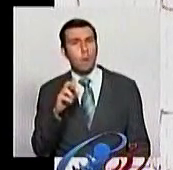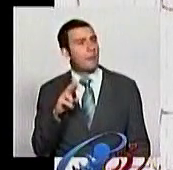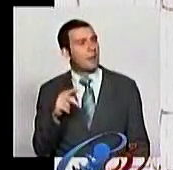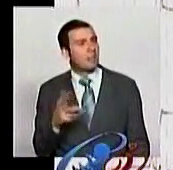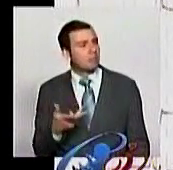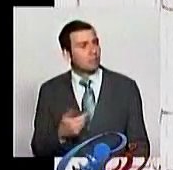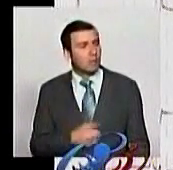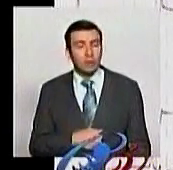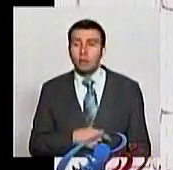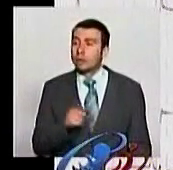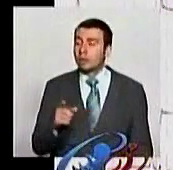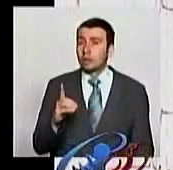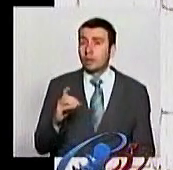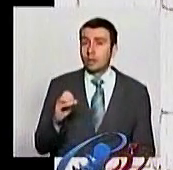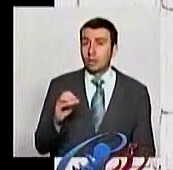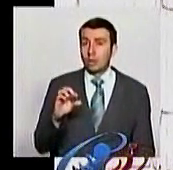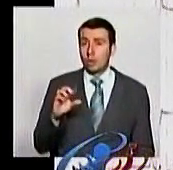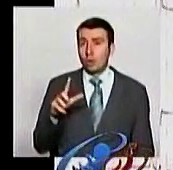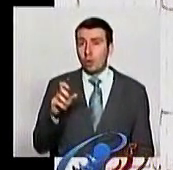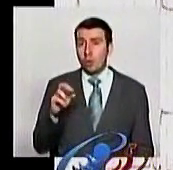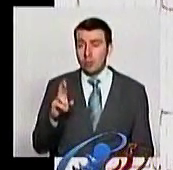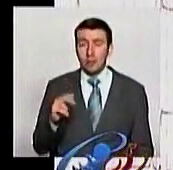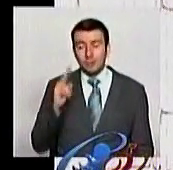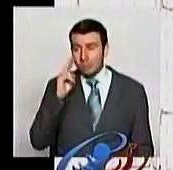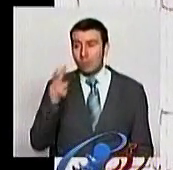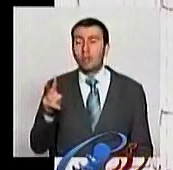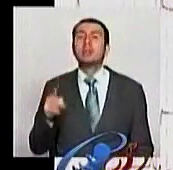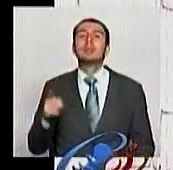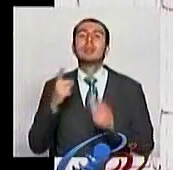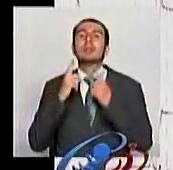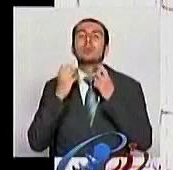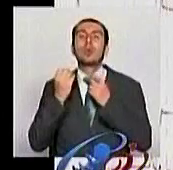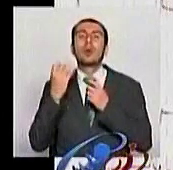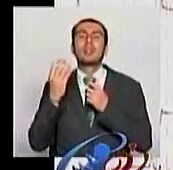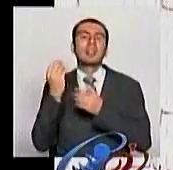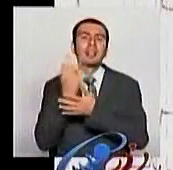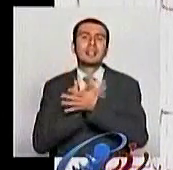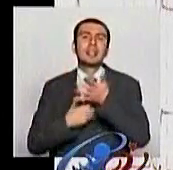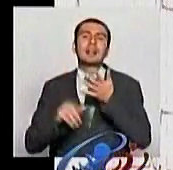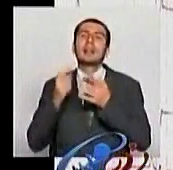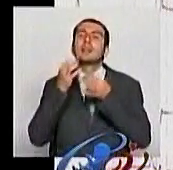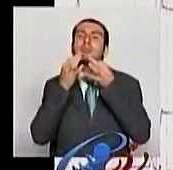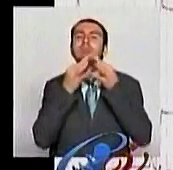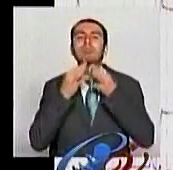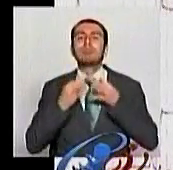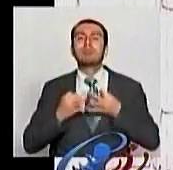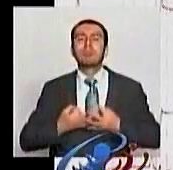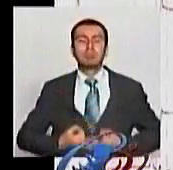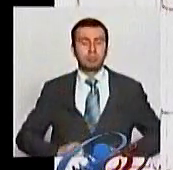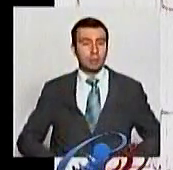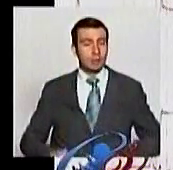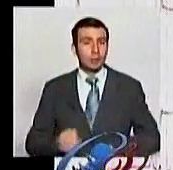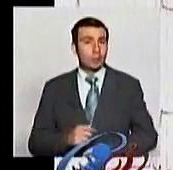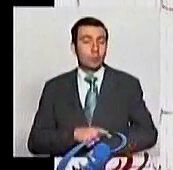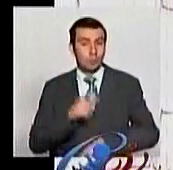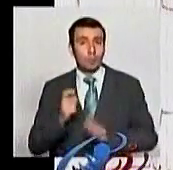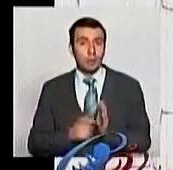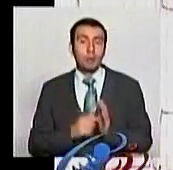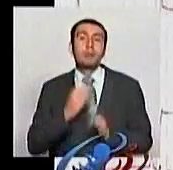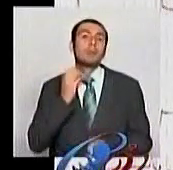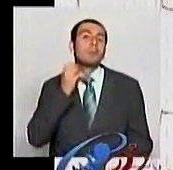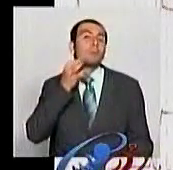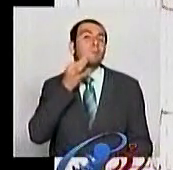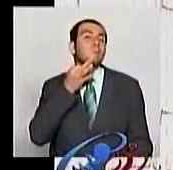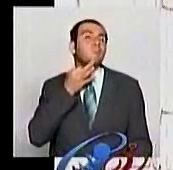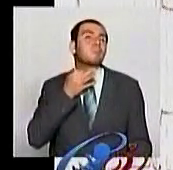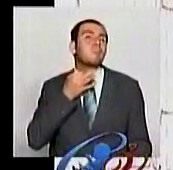mide las arterias, el flujo dentro de las arterias, y nos dice en especial la carótida, que es una arteria que